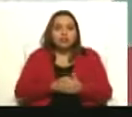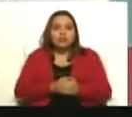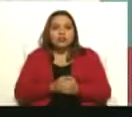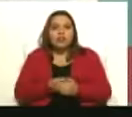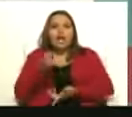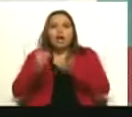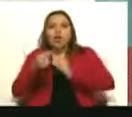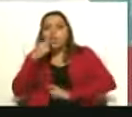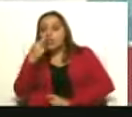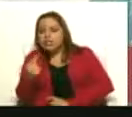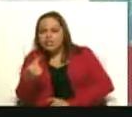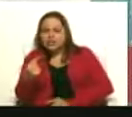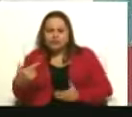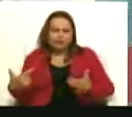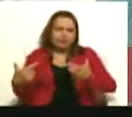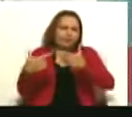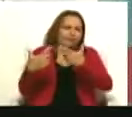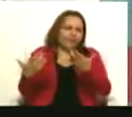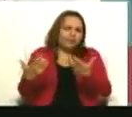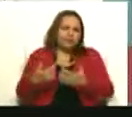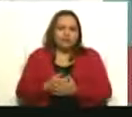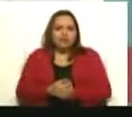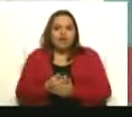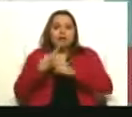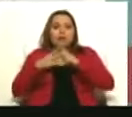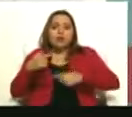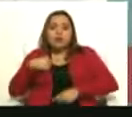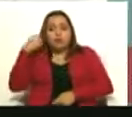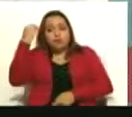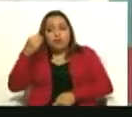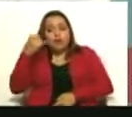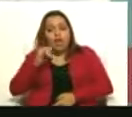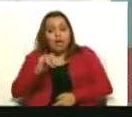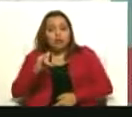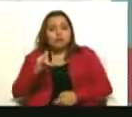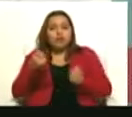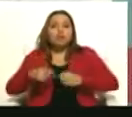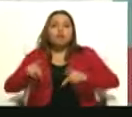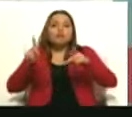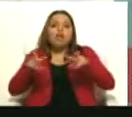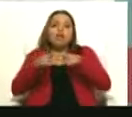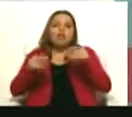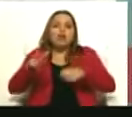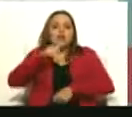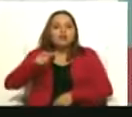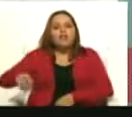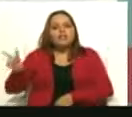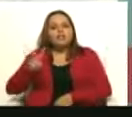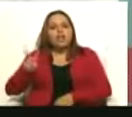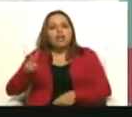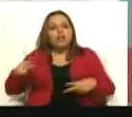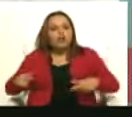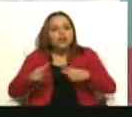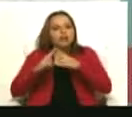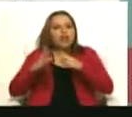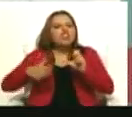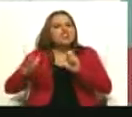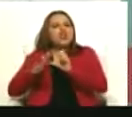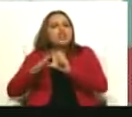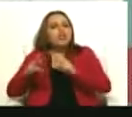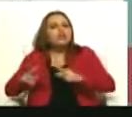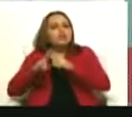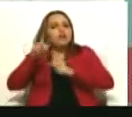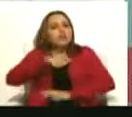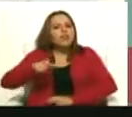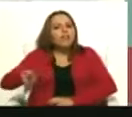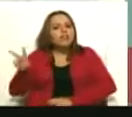algunos dicen antagónicos, pero yo lo que creo es que hay un espacio donde todos los venezolanos nos encontramos. ¿Dónde nos encontramos los